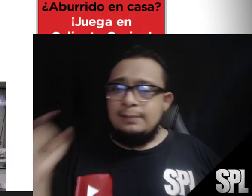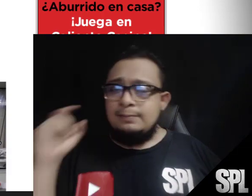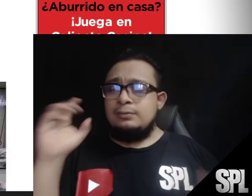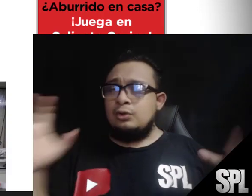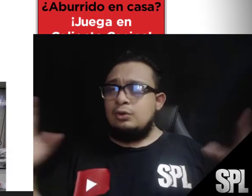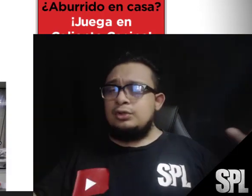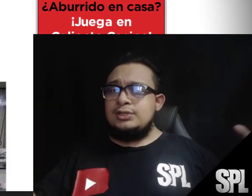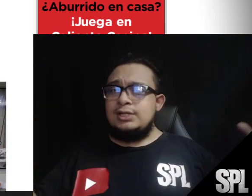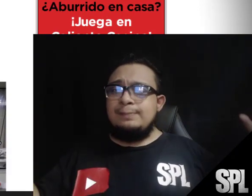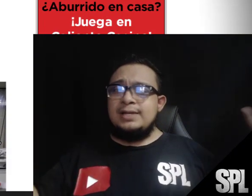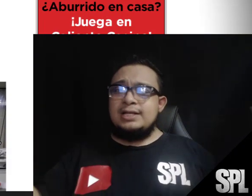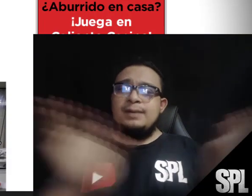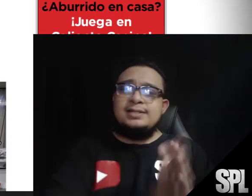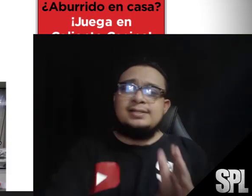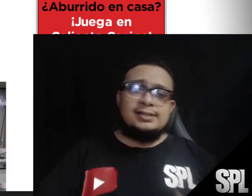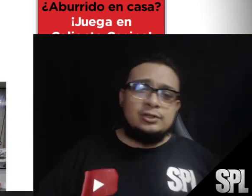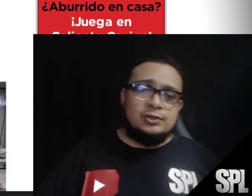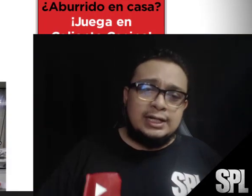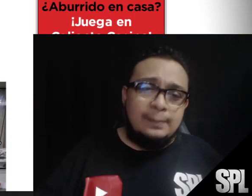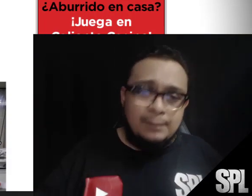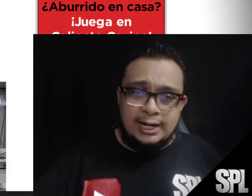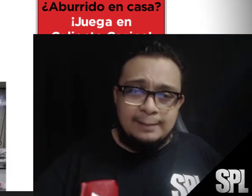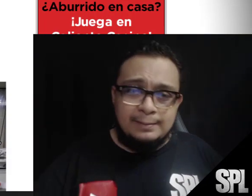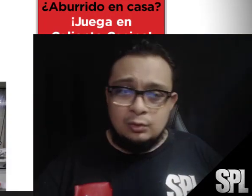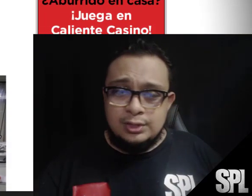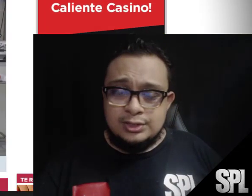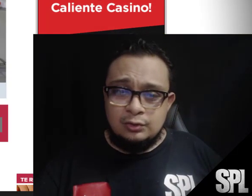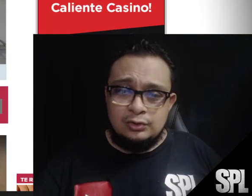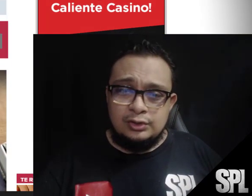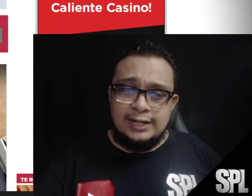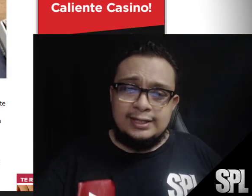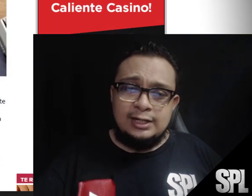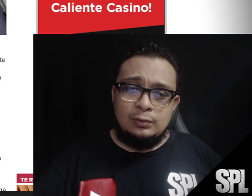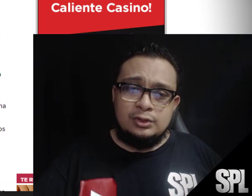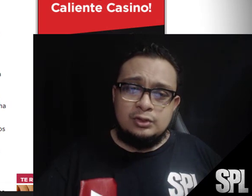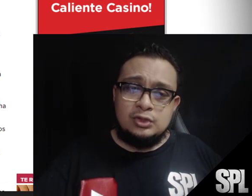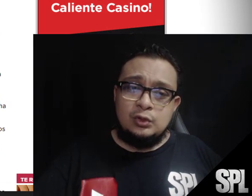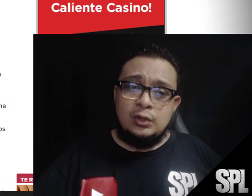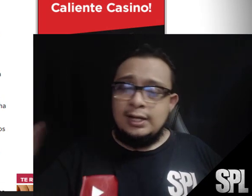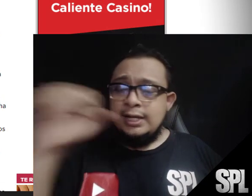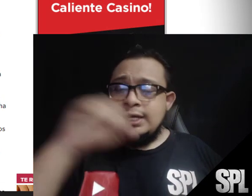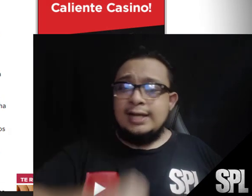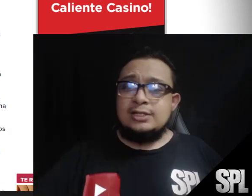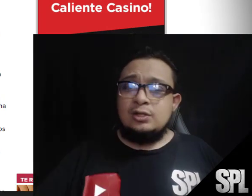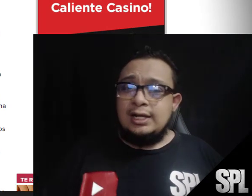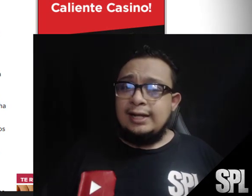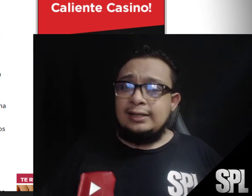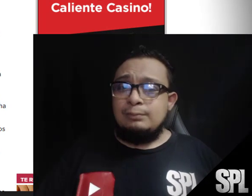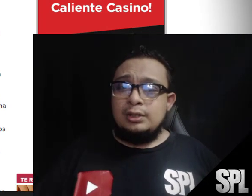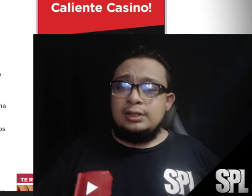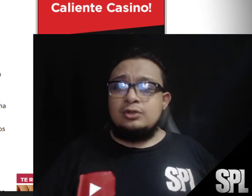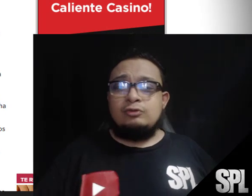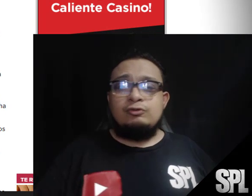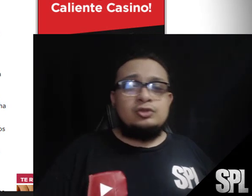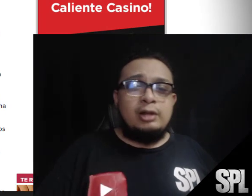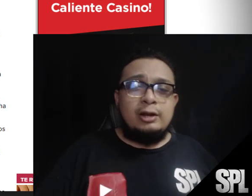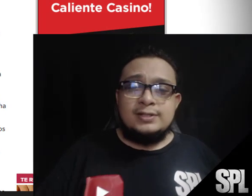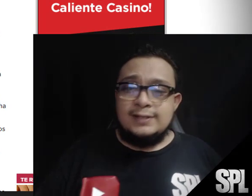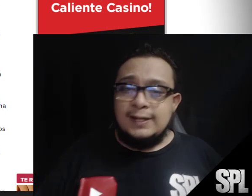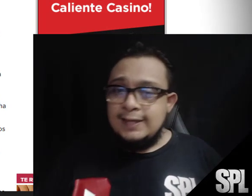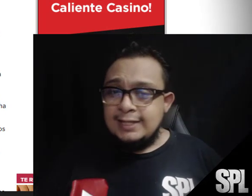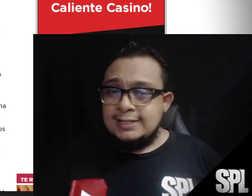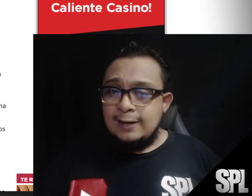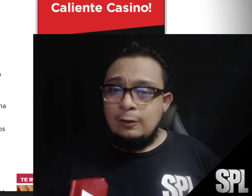vámonos conrad con noticias rápidas países ricos acapararán vacunas en contra del cometió 19 así lo alertan políticos y